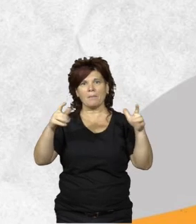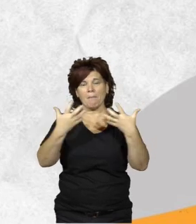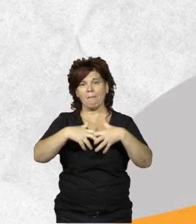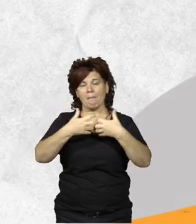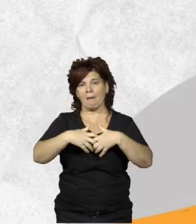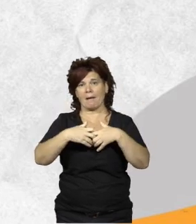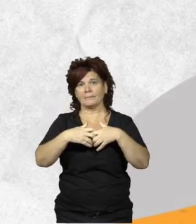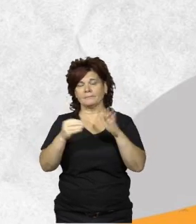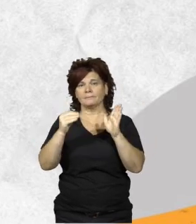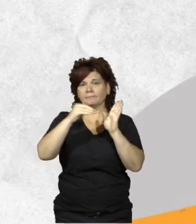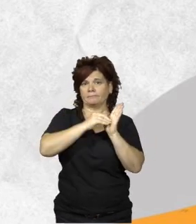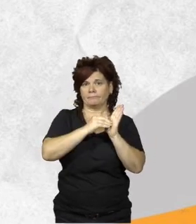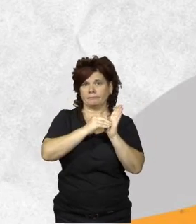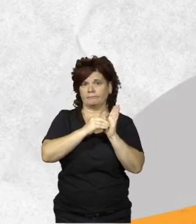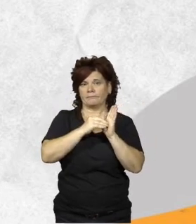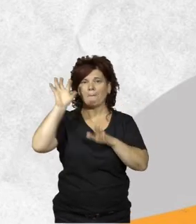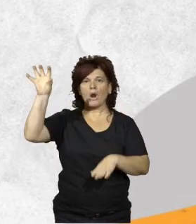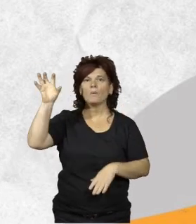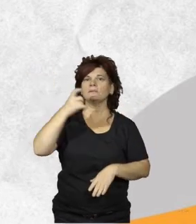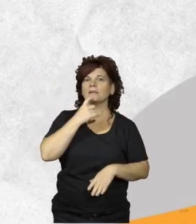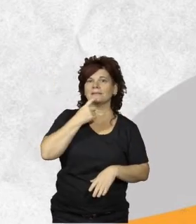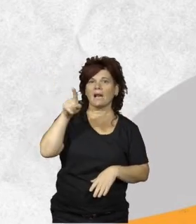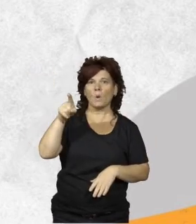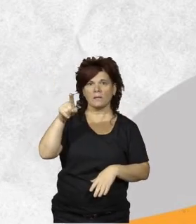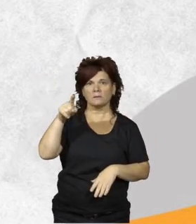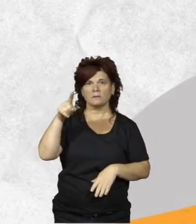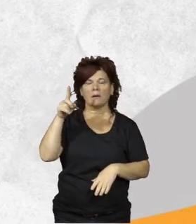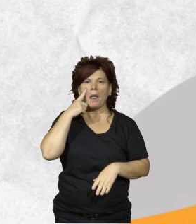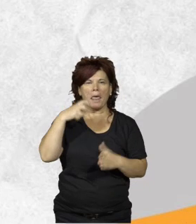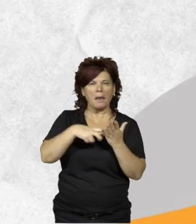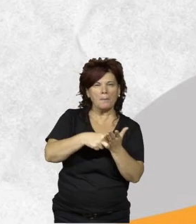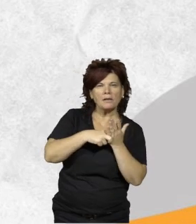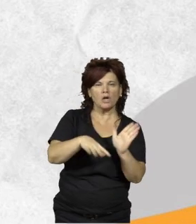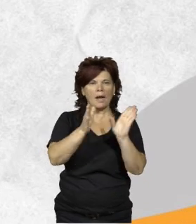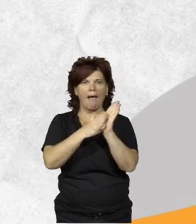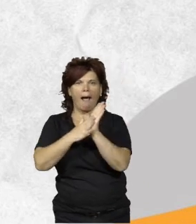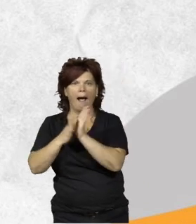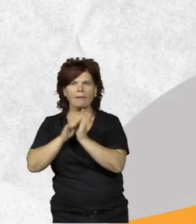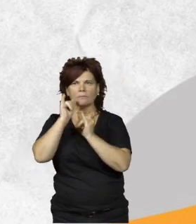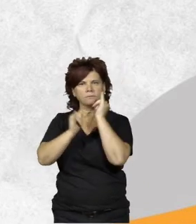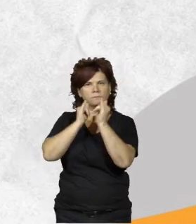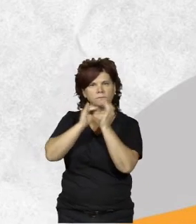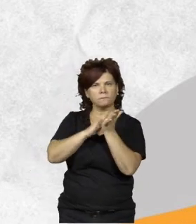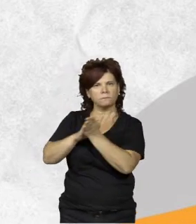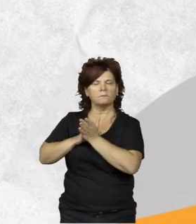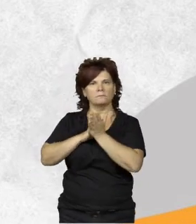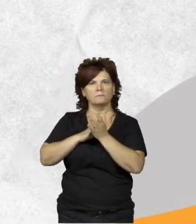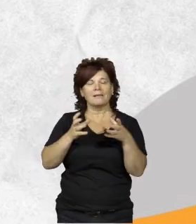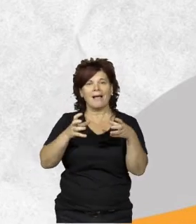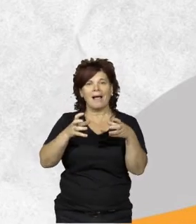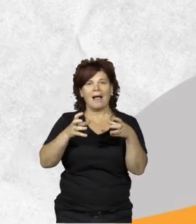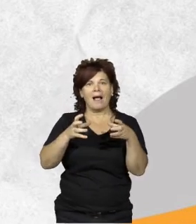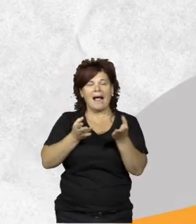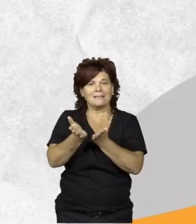se maneja en la provincia de San Luis. Entonces, todas las inspecciones, todas las actas y todos los informes, tanto la asesoría legal y técnica, son subidas